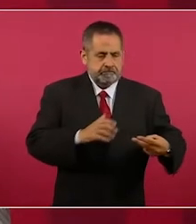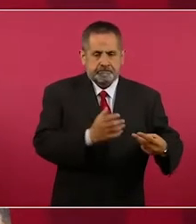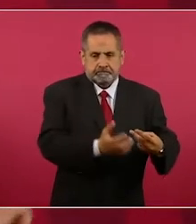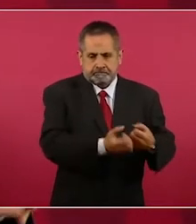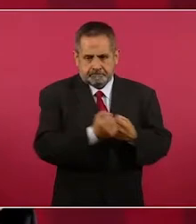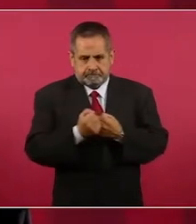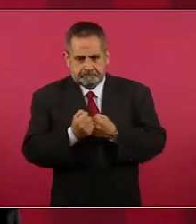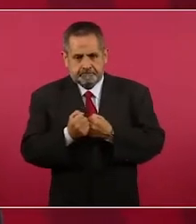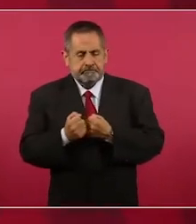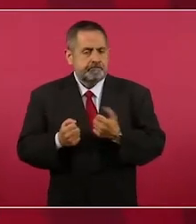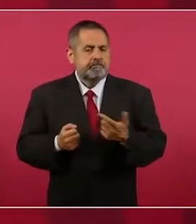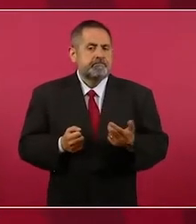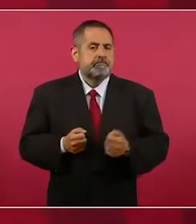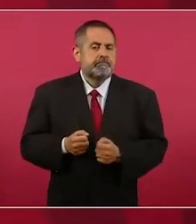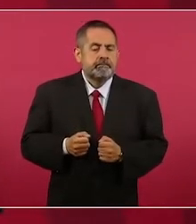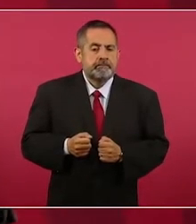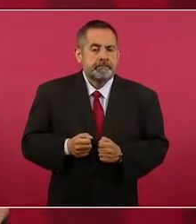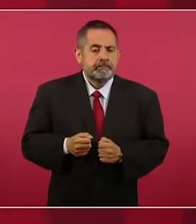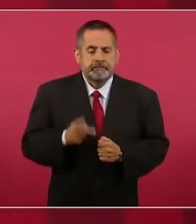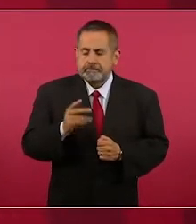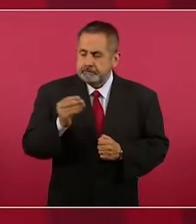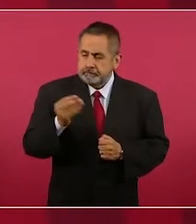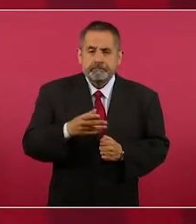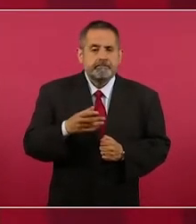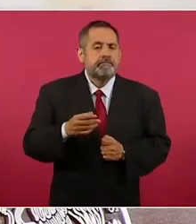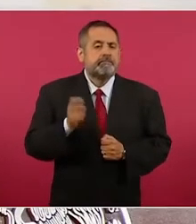se va a